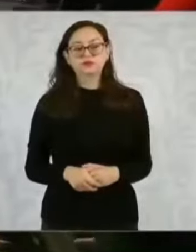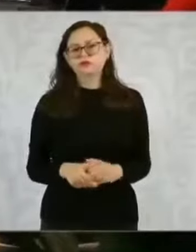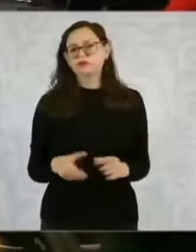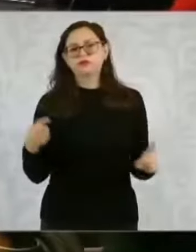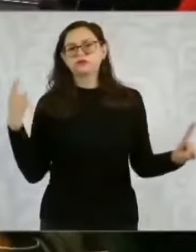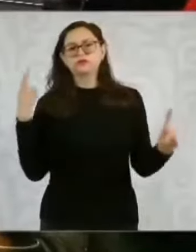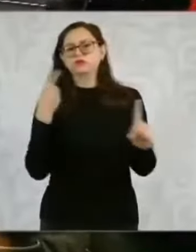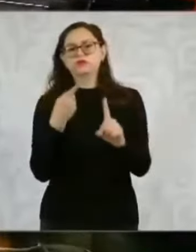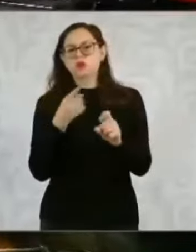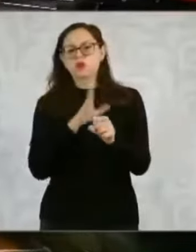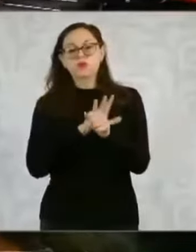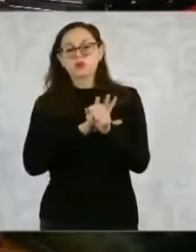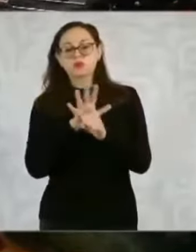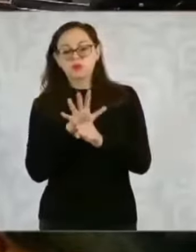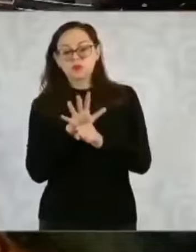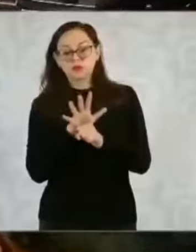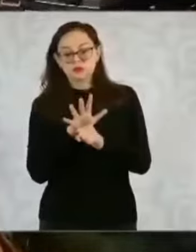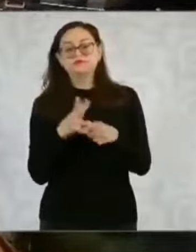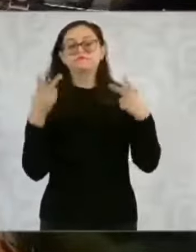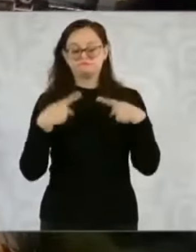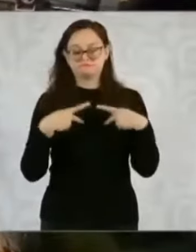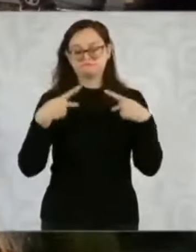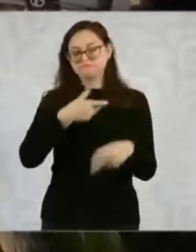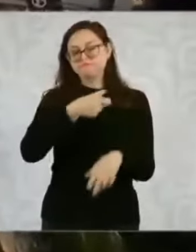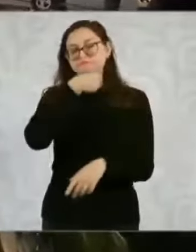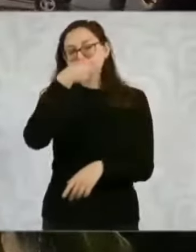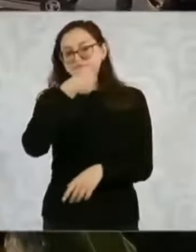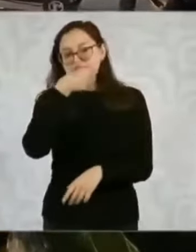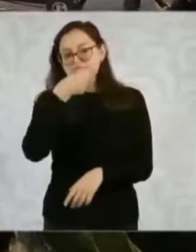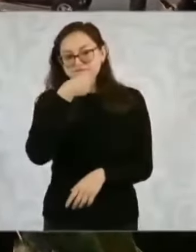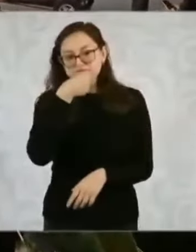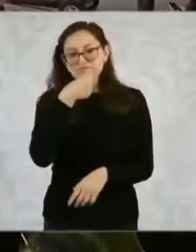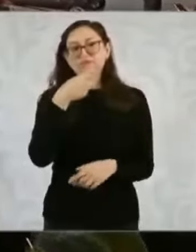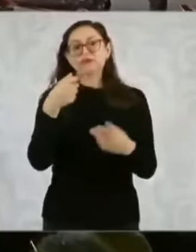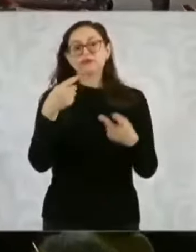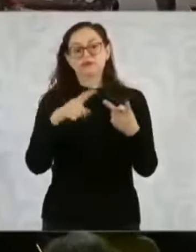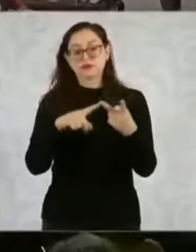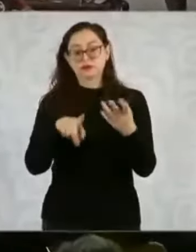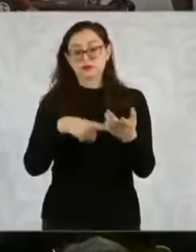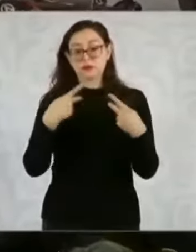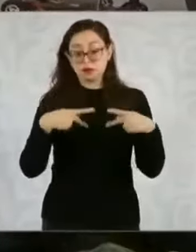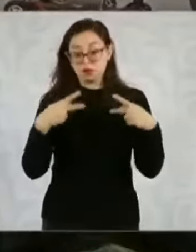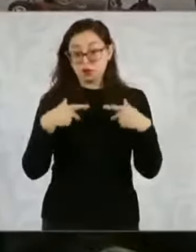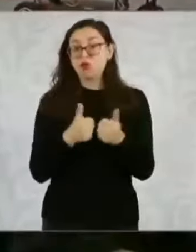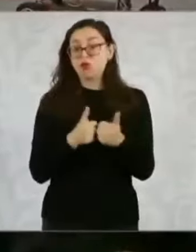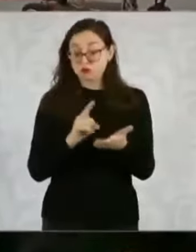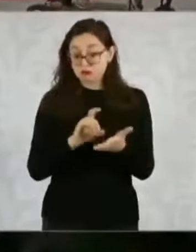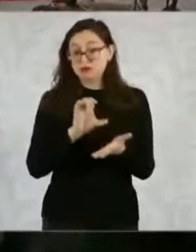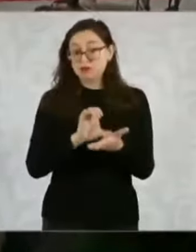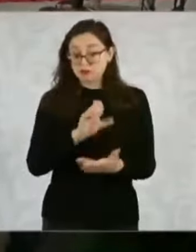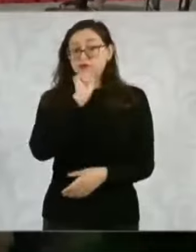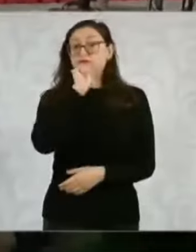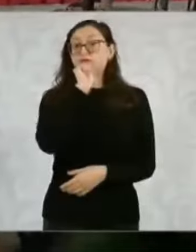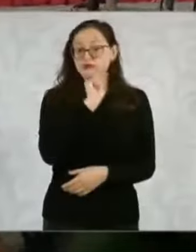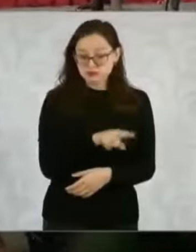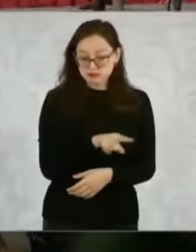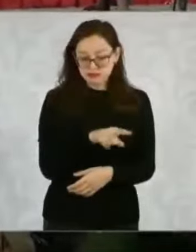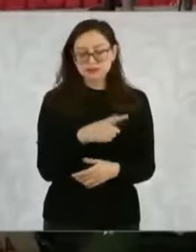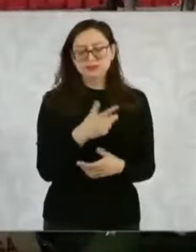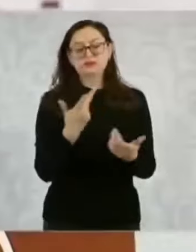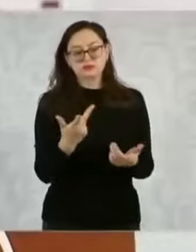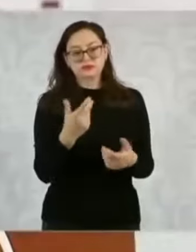garantizar el derecho a la salud de los adultos mayores y de las personas con discapacidad. Primero que nada, se va a